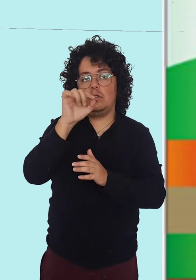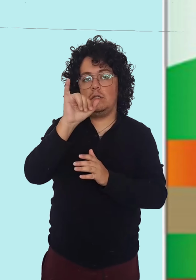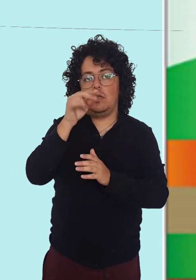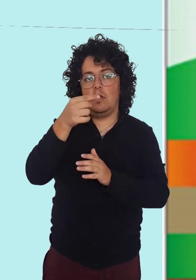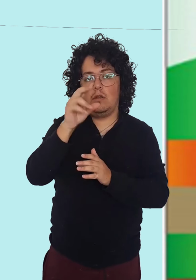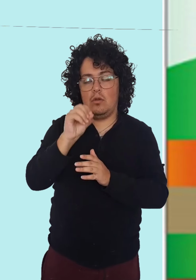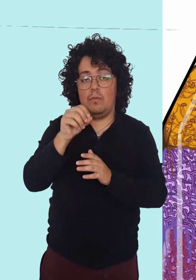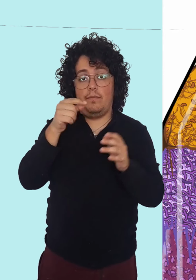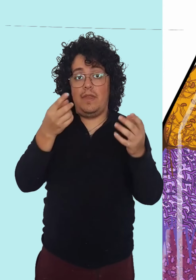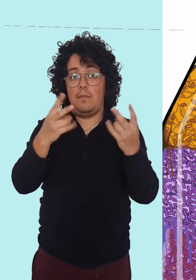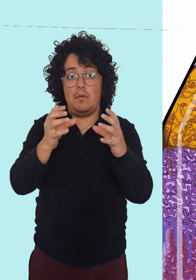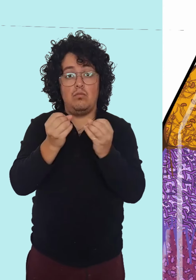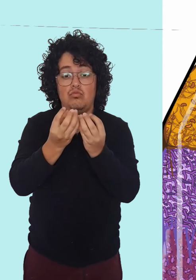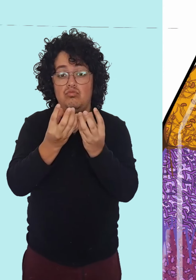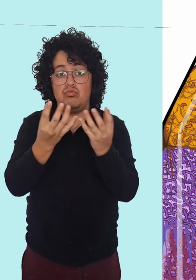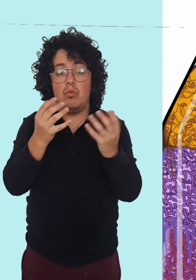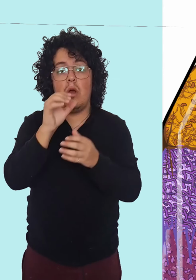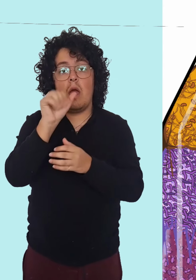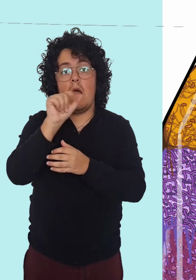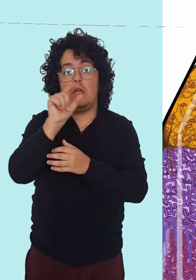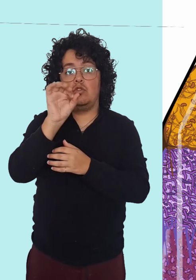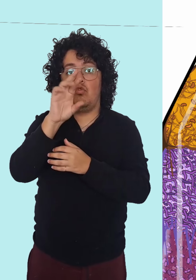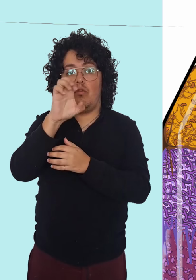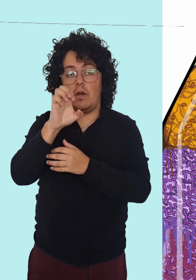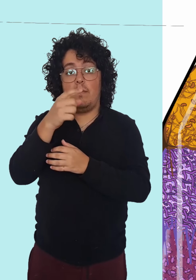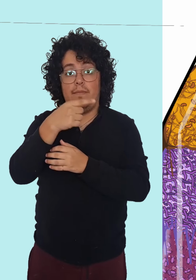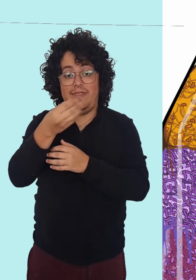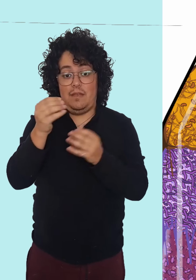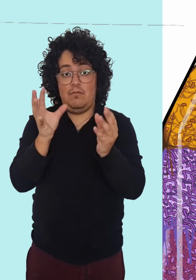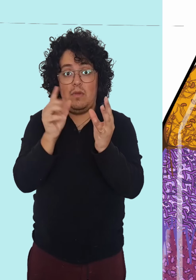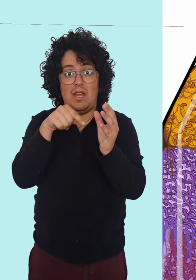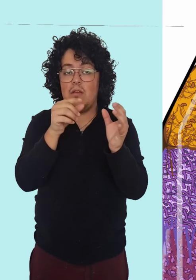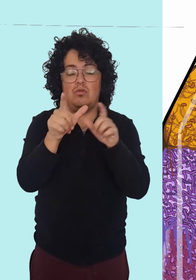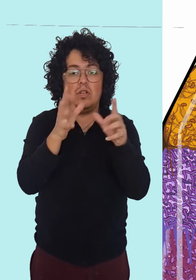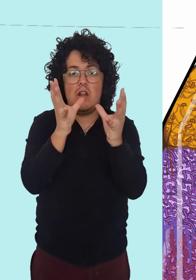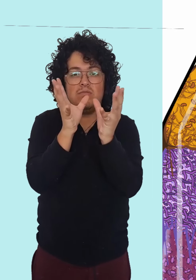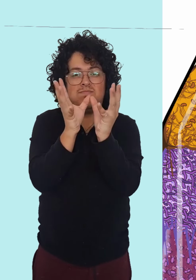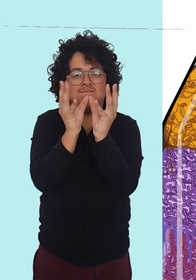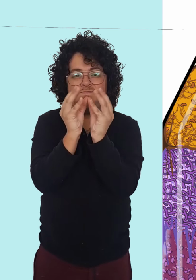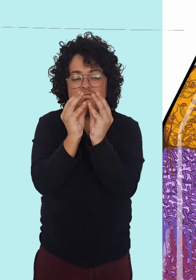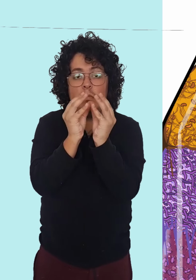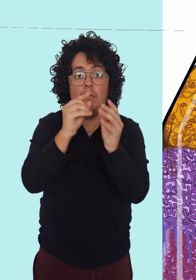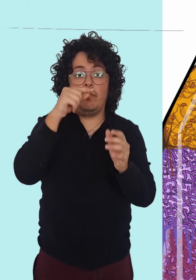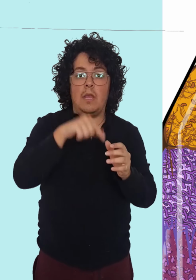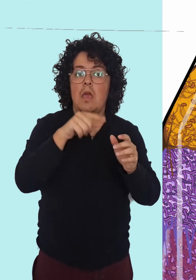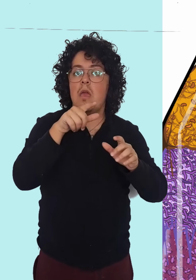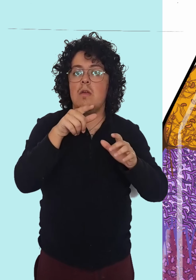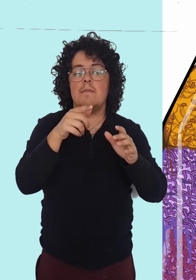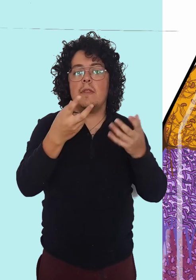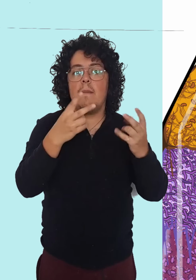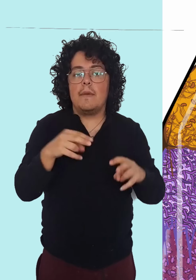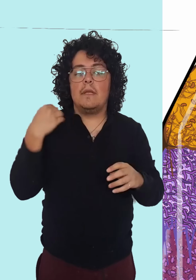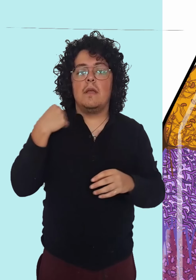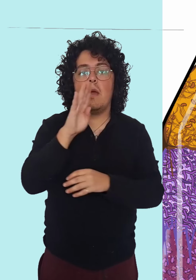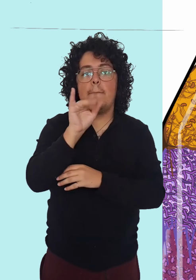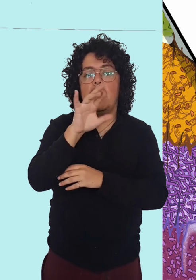colores rojizos y tener menores concentraciones de oxígeno y aumenta la concentración de azufre. En esta los microespacios